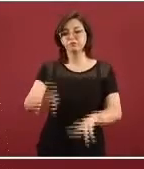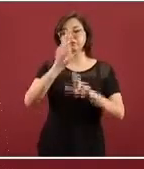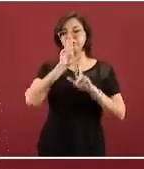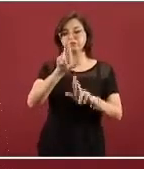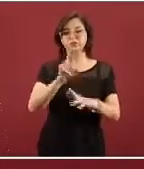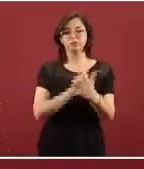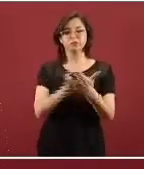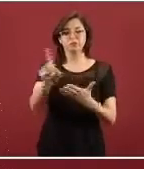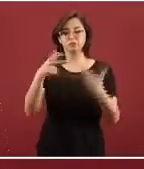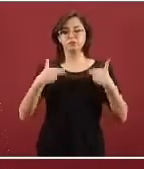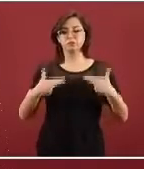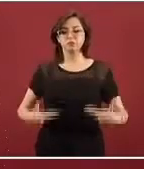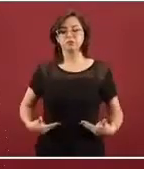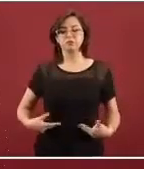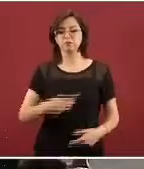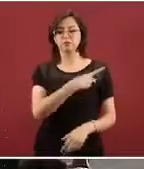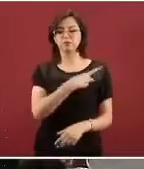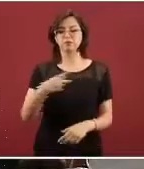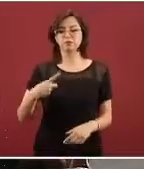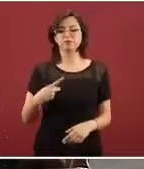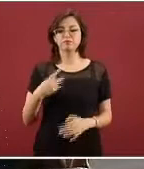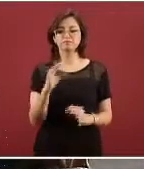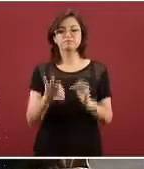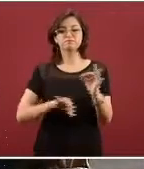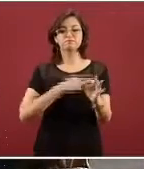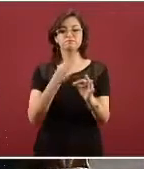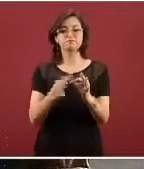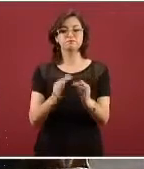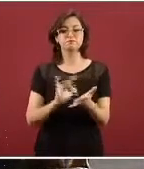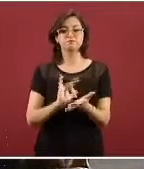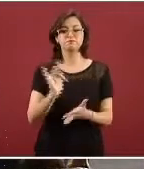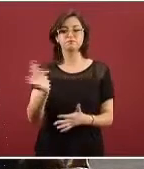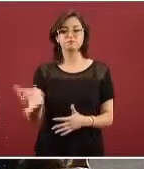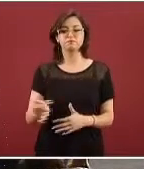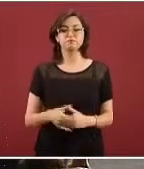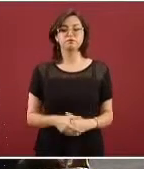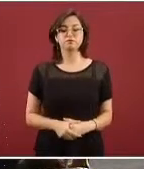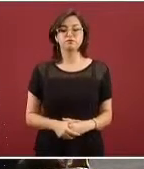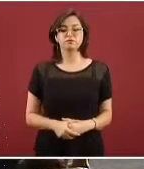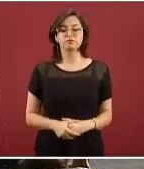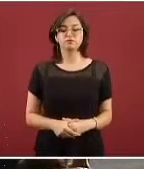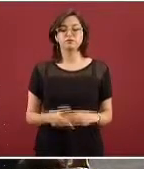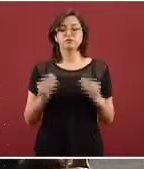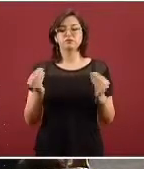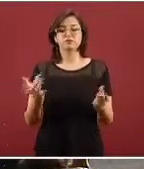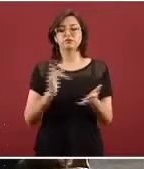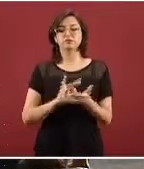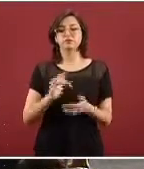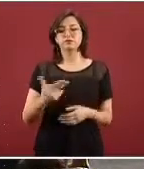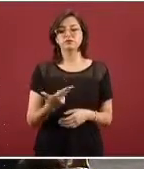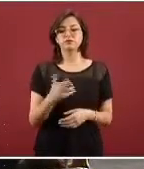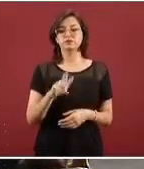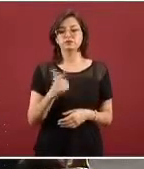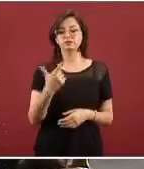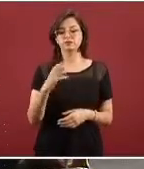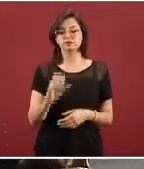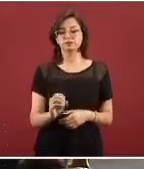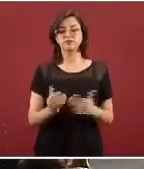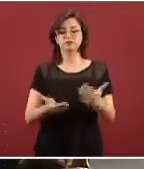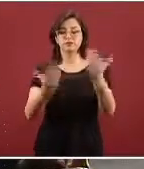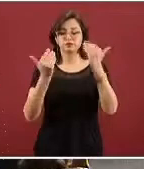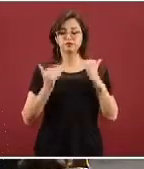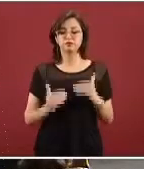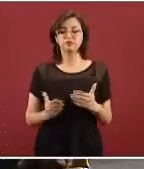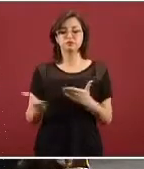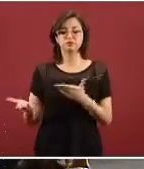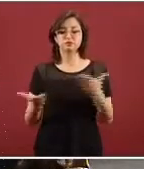los derechos humanos. Gracias. Muchas gracias, Hugo. A continuación,